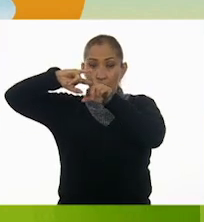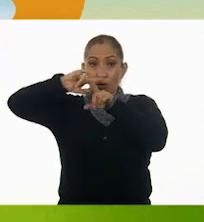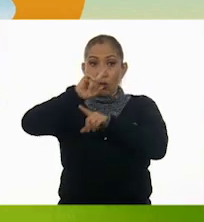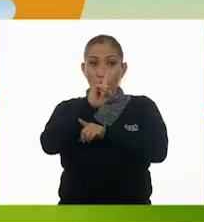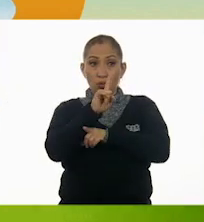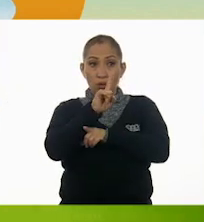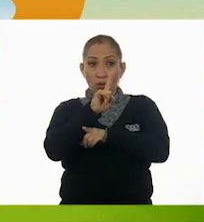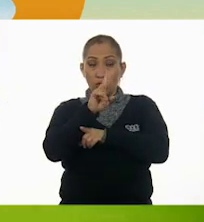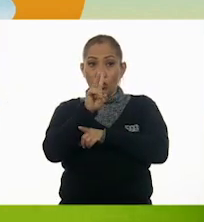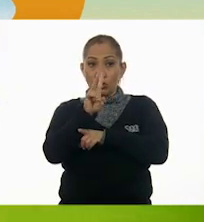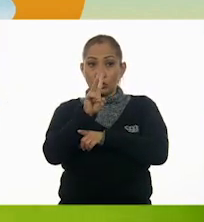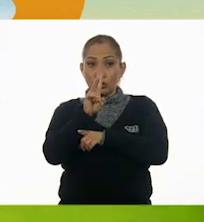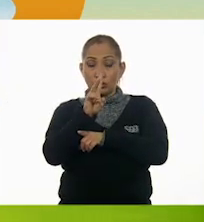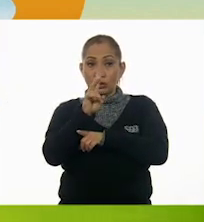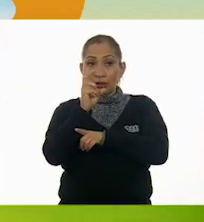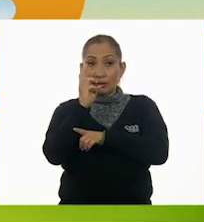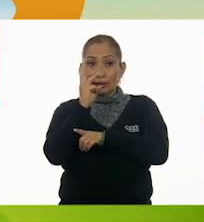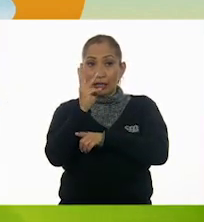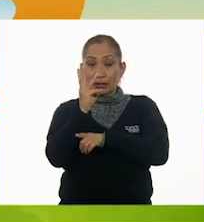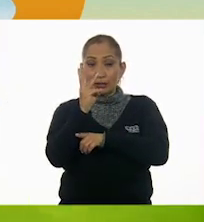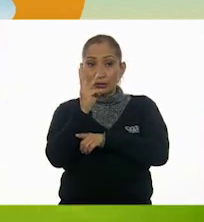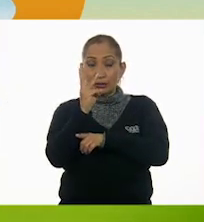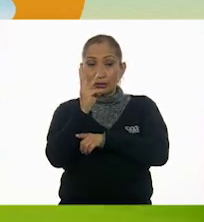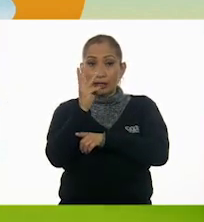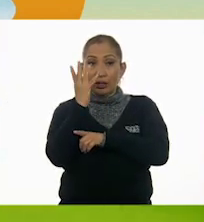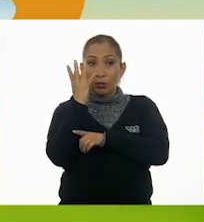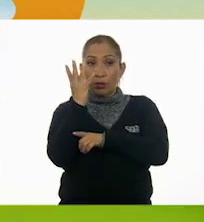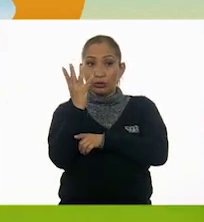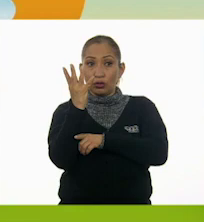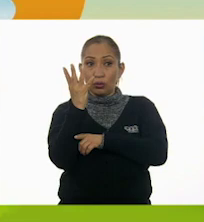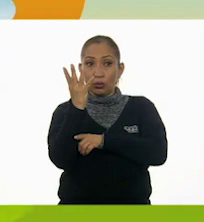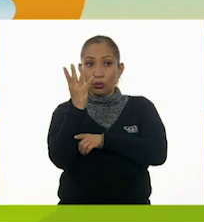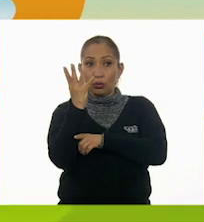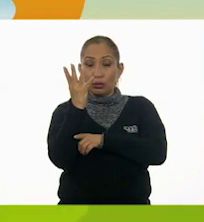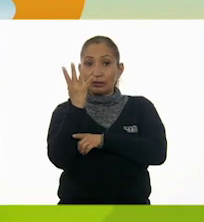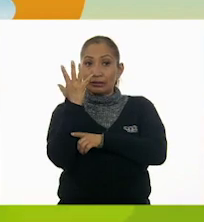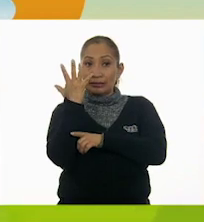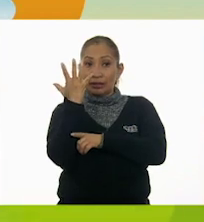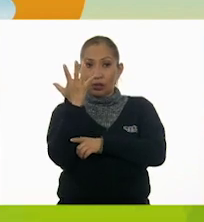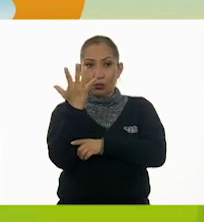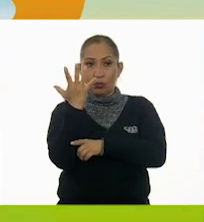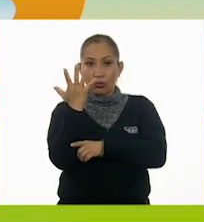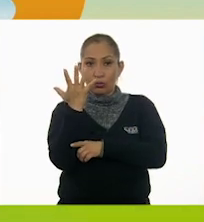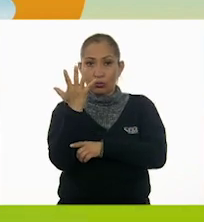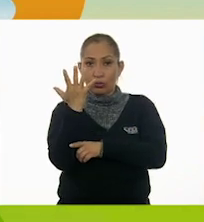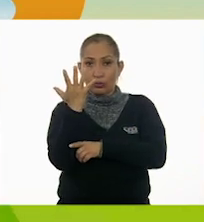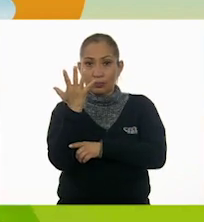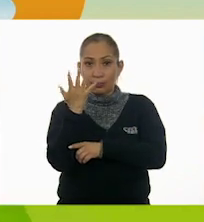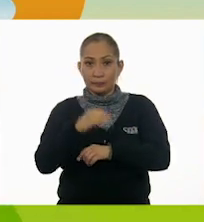1, 2, 3, 4 y 5.